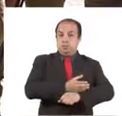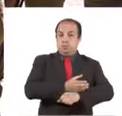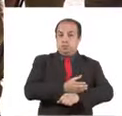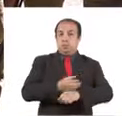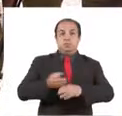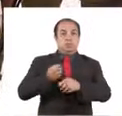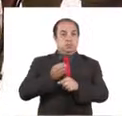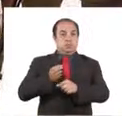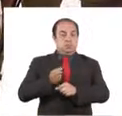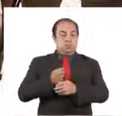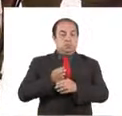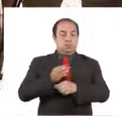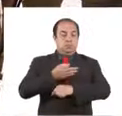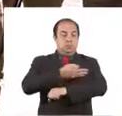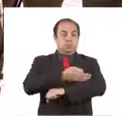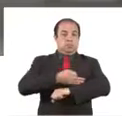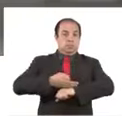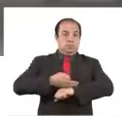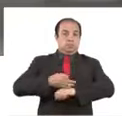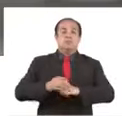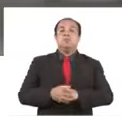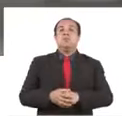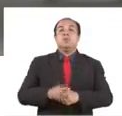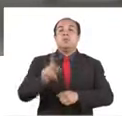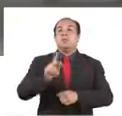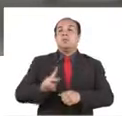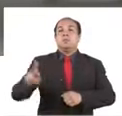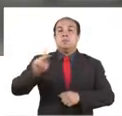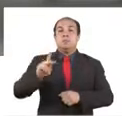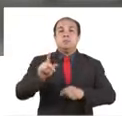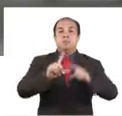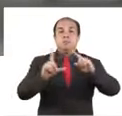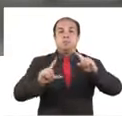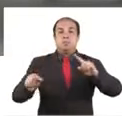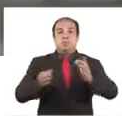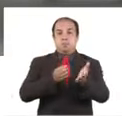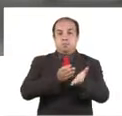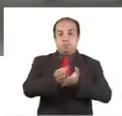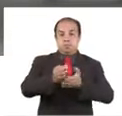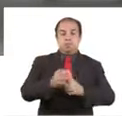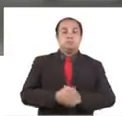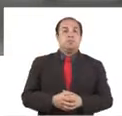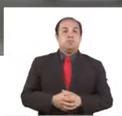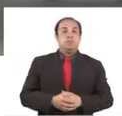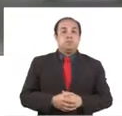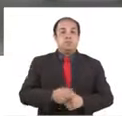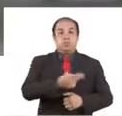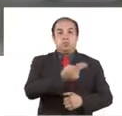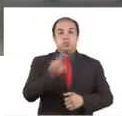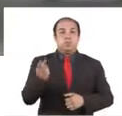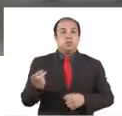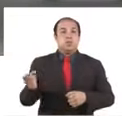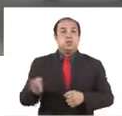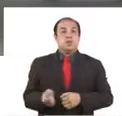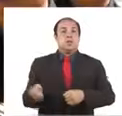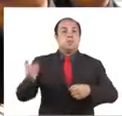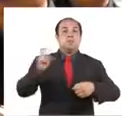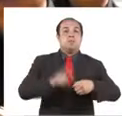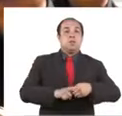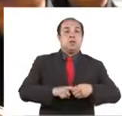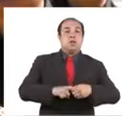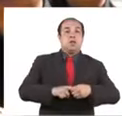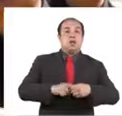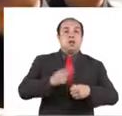sus familias, al pueblo y a la patria. Están entrando a la mejor policía del